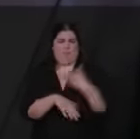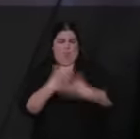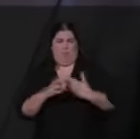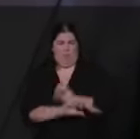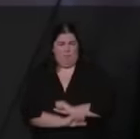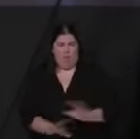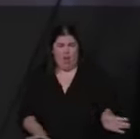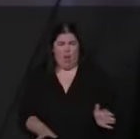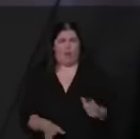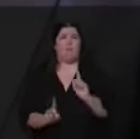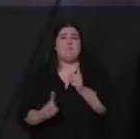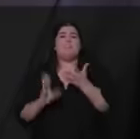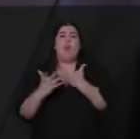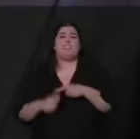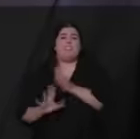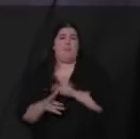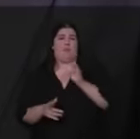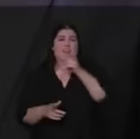Argentina desde hace 100 años.